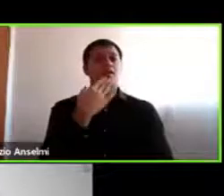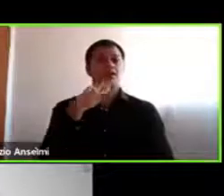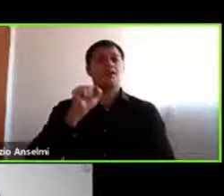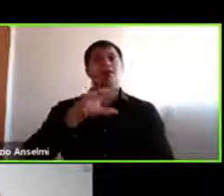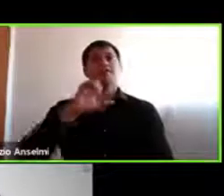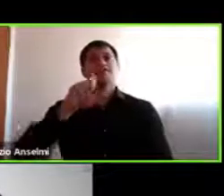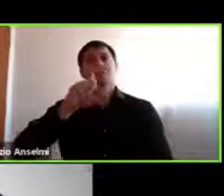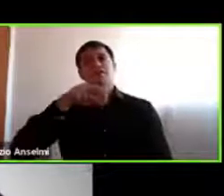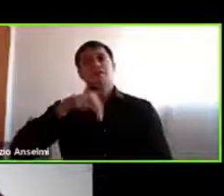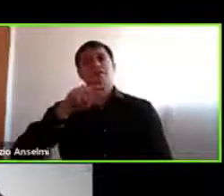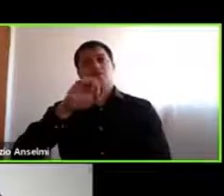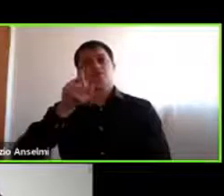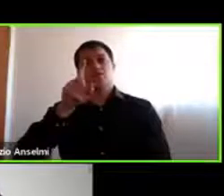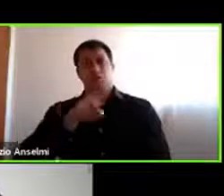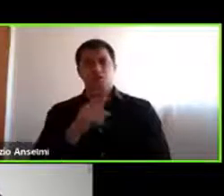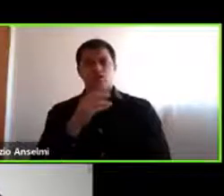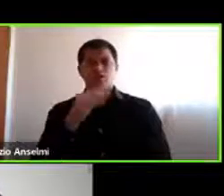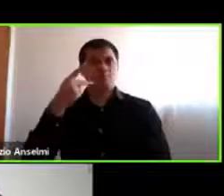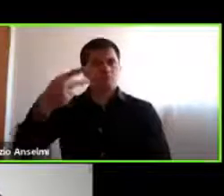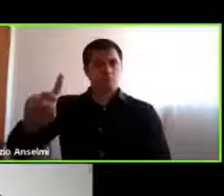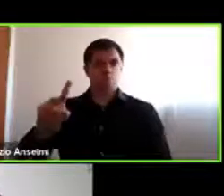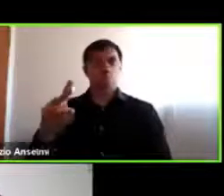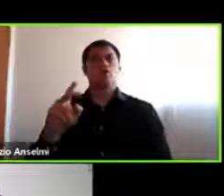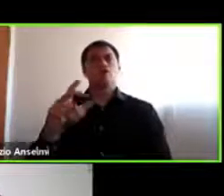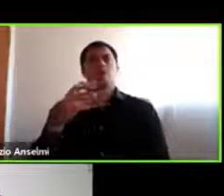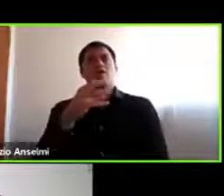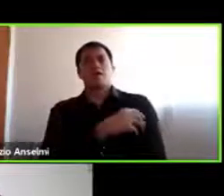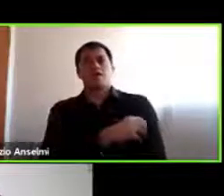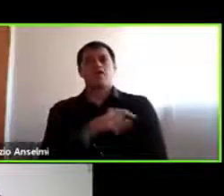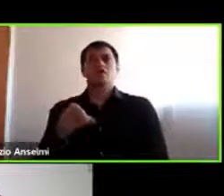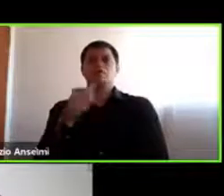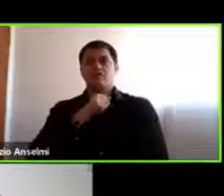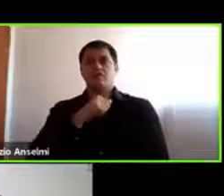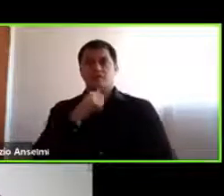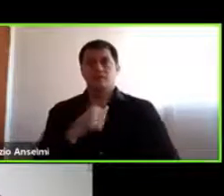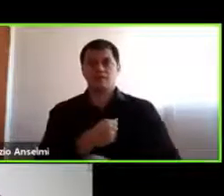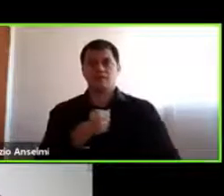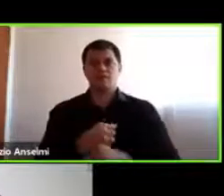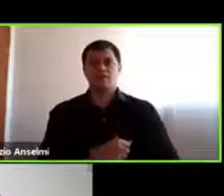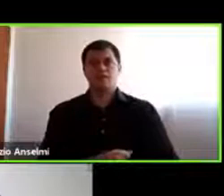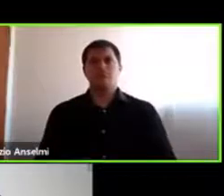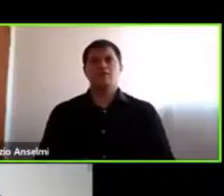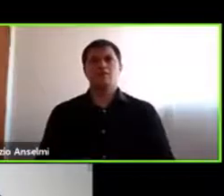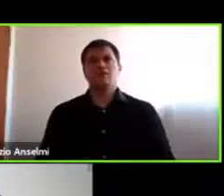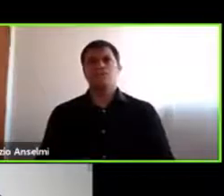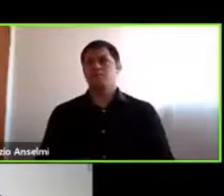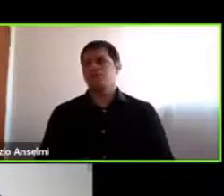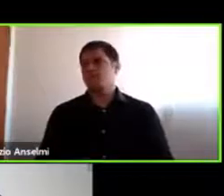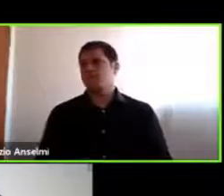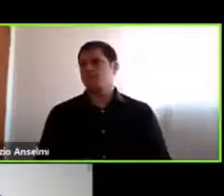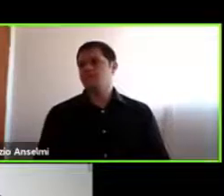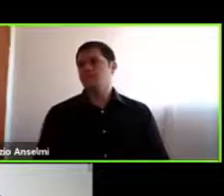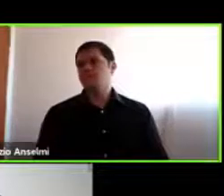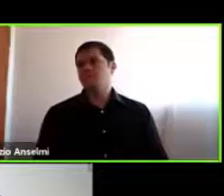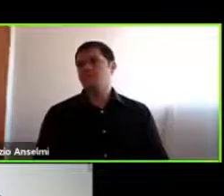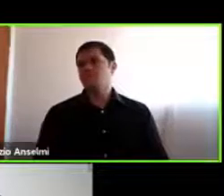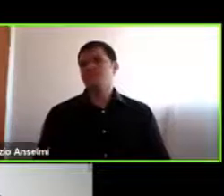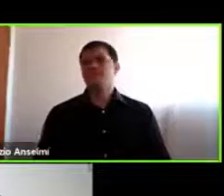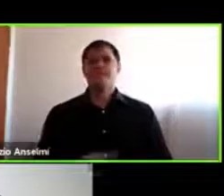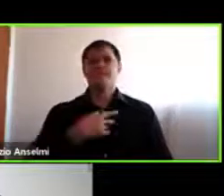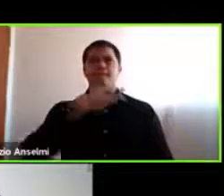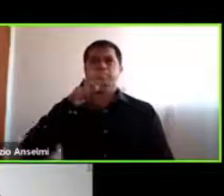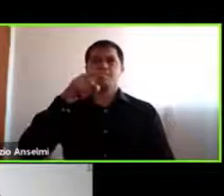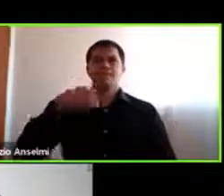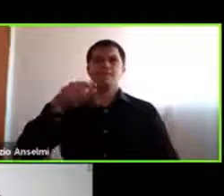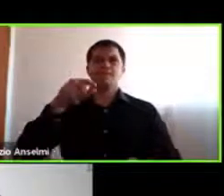región pero eso está todavía por ser trabajado Camila creo que la pregunta es más específica respecto de esta versión si